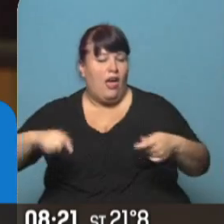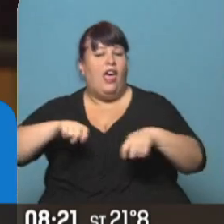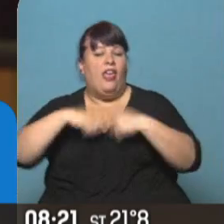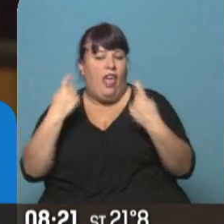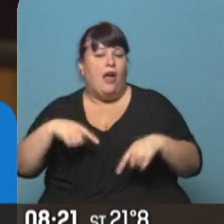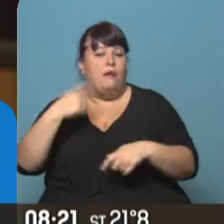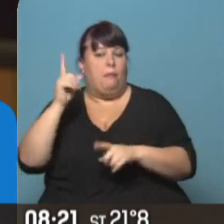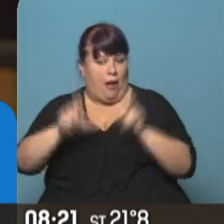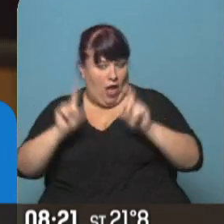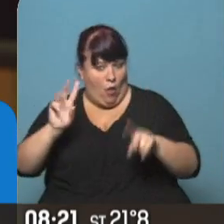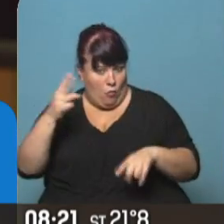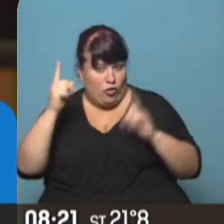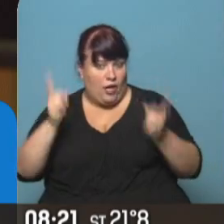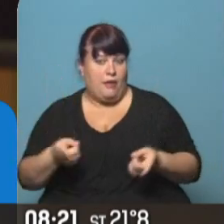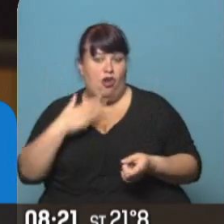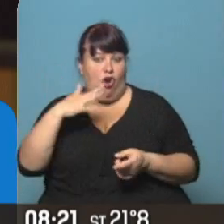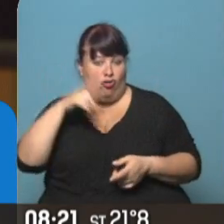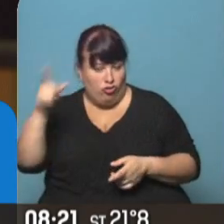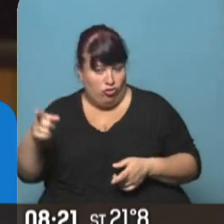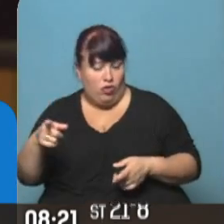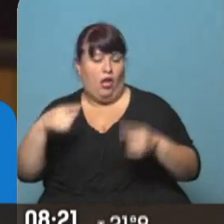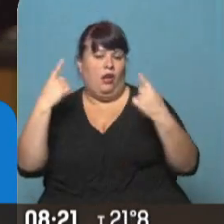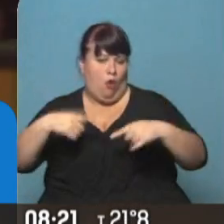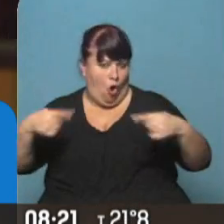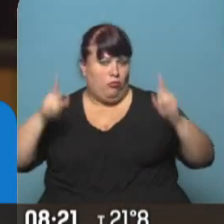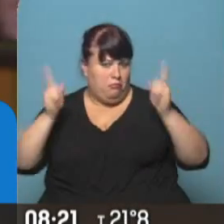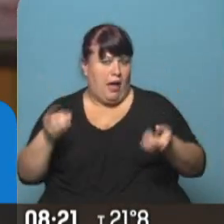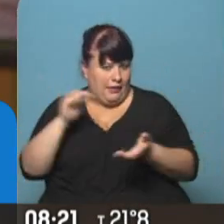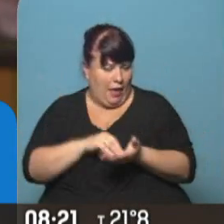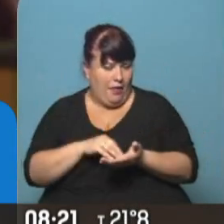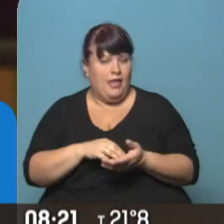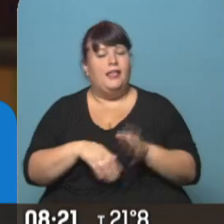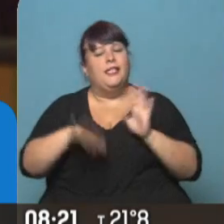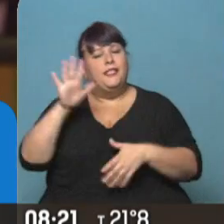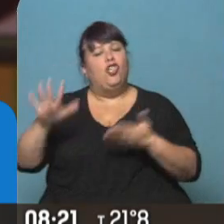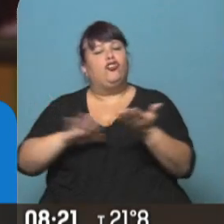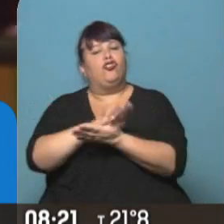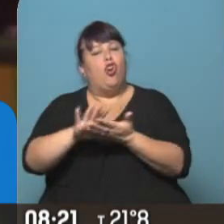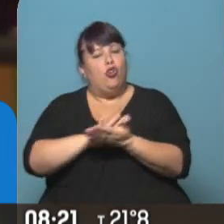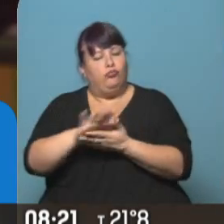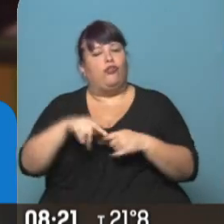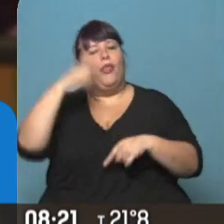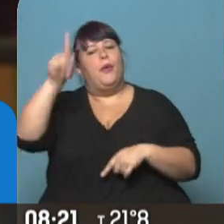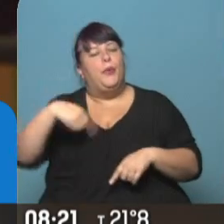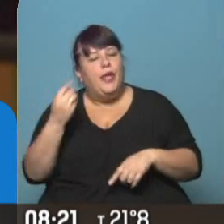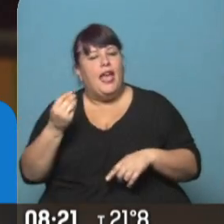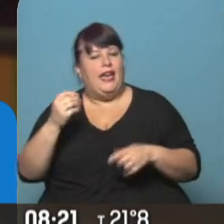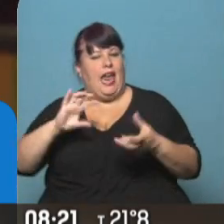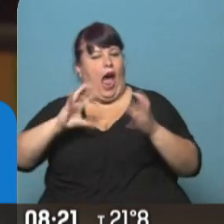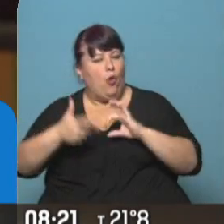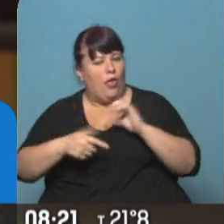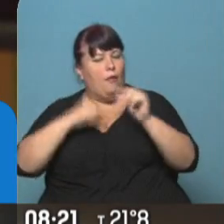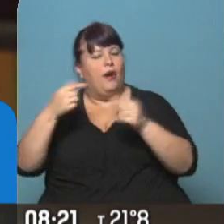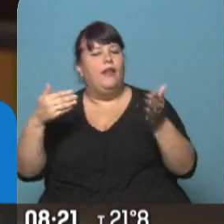implican la vida de las personas con el caso de 11 y en tantos otros y además normalmente la corrupción tiene un efecto de daño desproporcionado